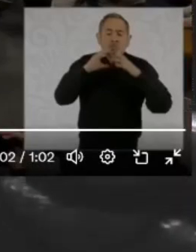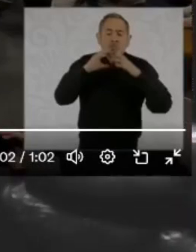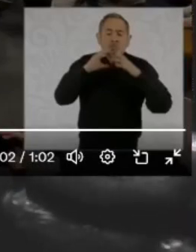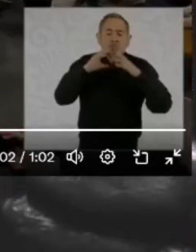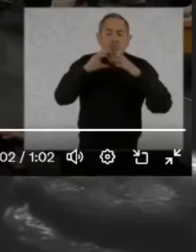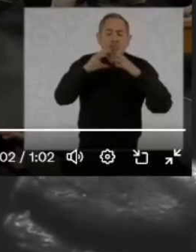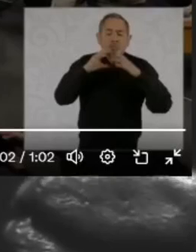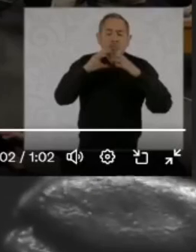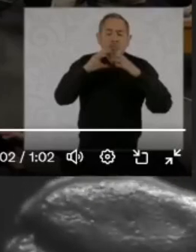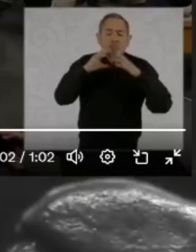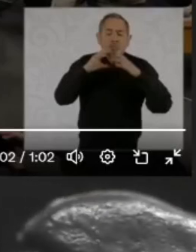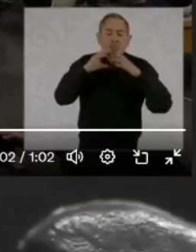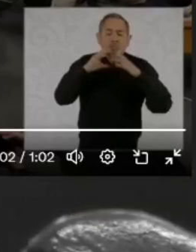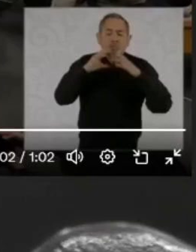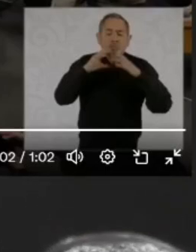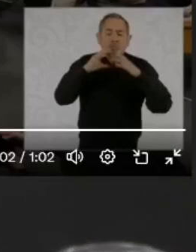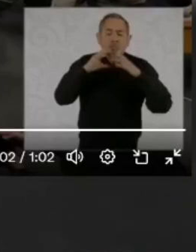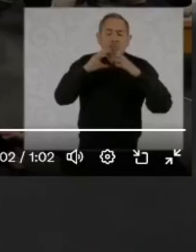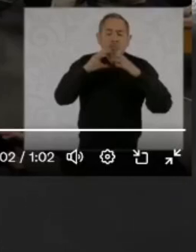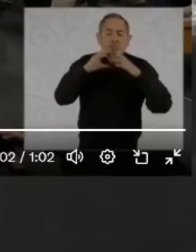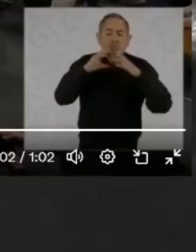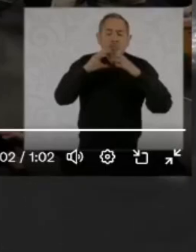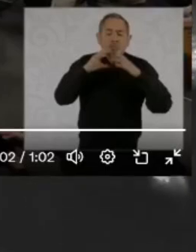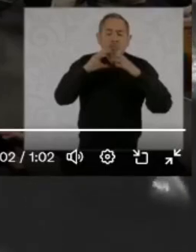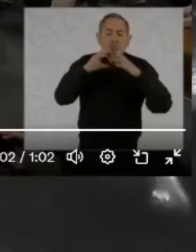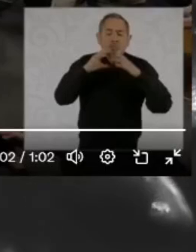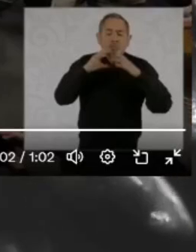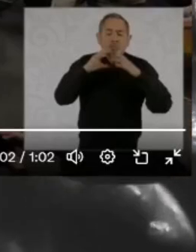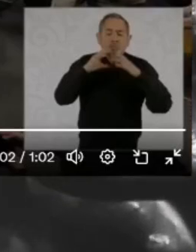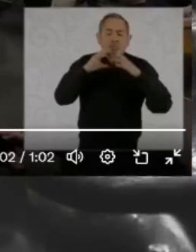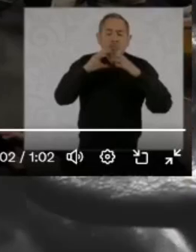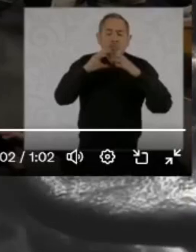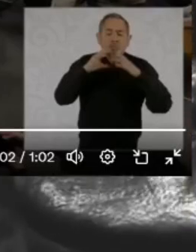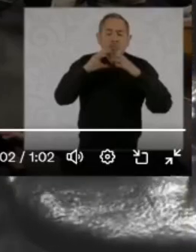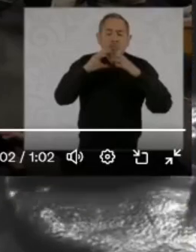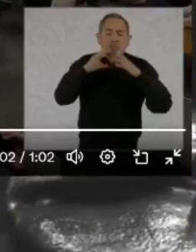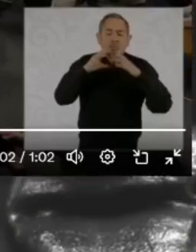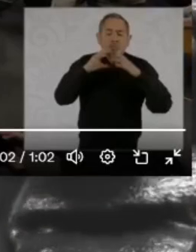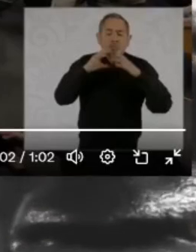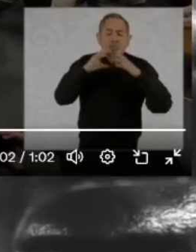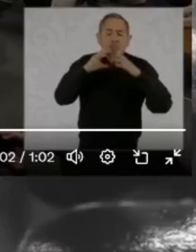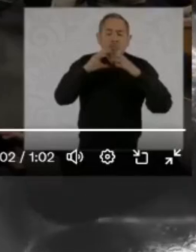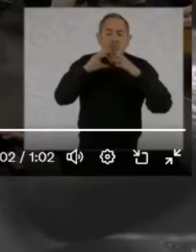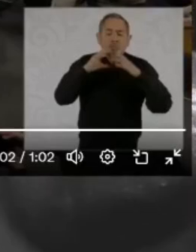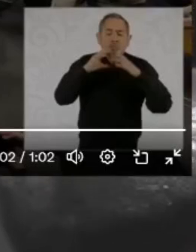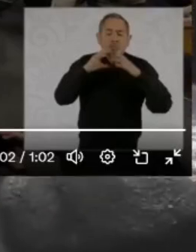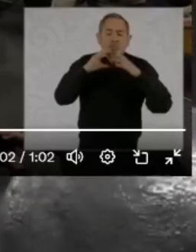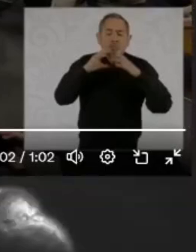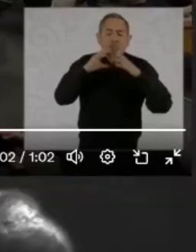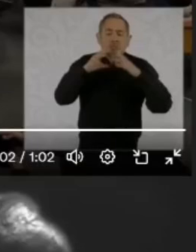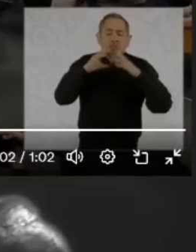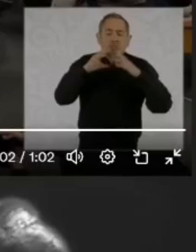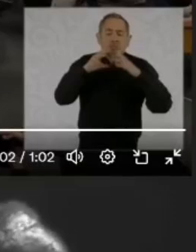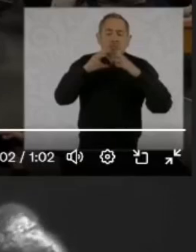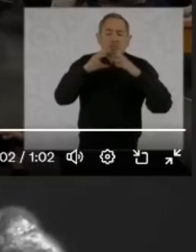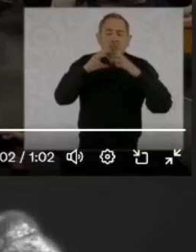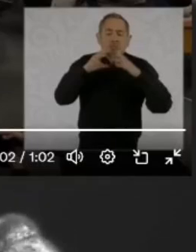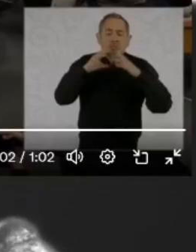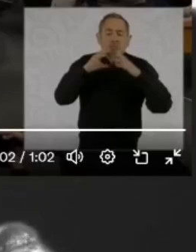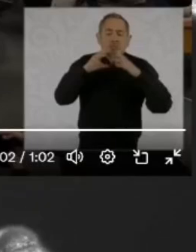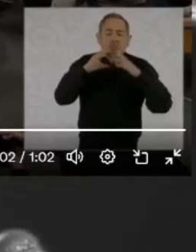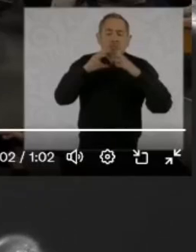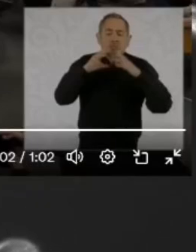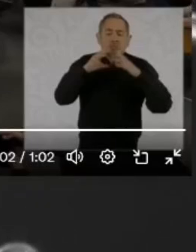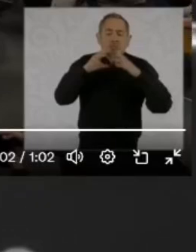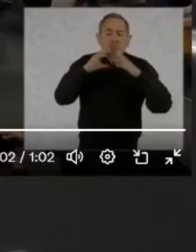lugar. Entonces, no decía, no lo defiendo porque no conozco a la familia ni nada por el estilo, pero a lo que voy es que sí es una familia que tiene desde hace